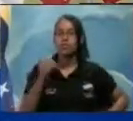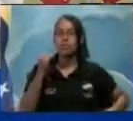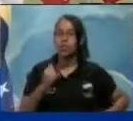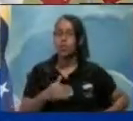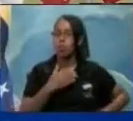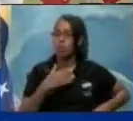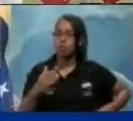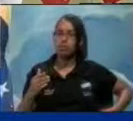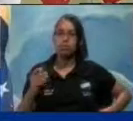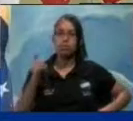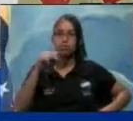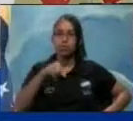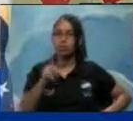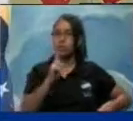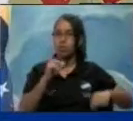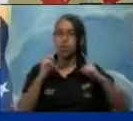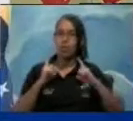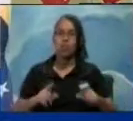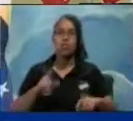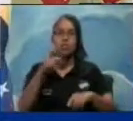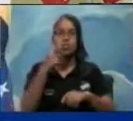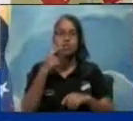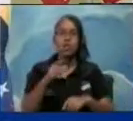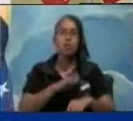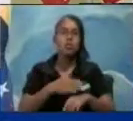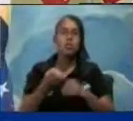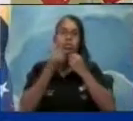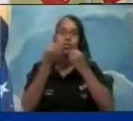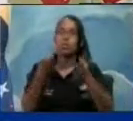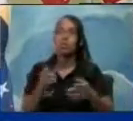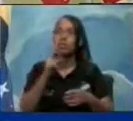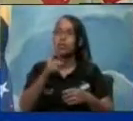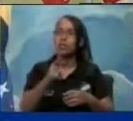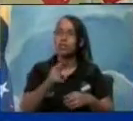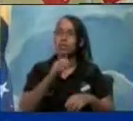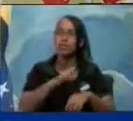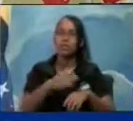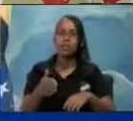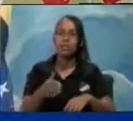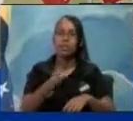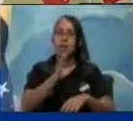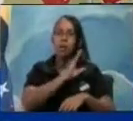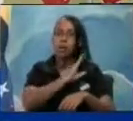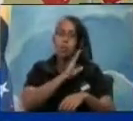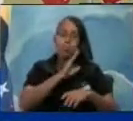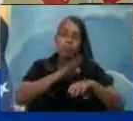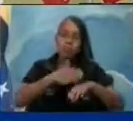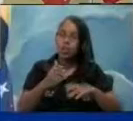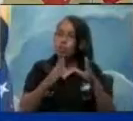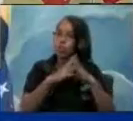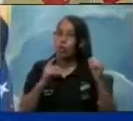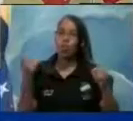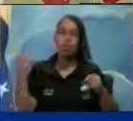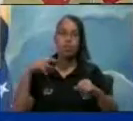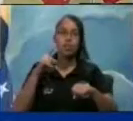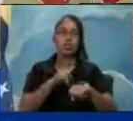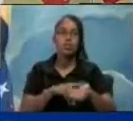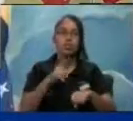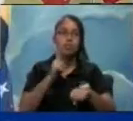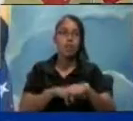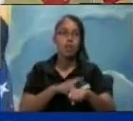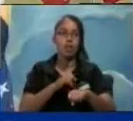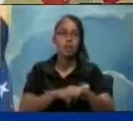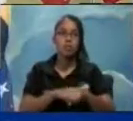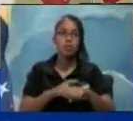de mi olfa. Y usted dirá, ¿por qué nos cuenta eso? Bueno, le cuento eso porque todo tiene su tiempo.